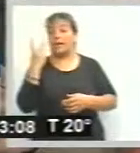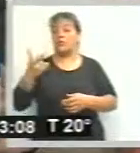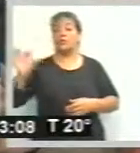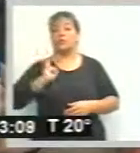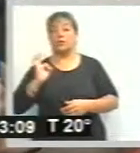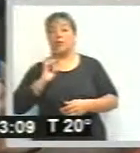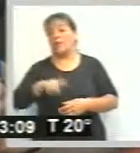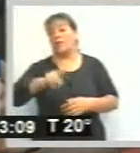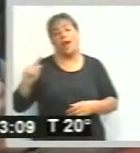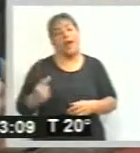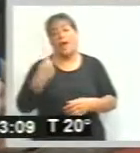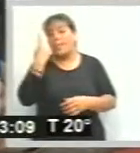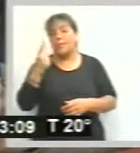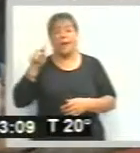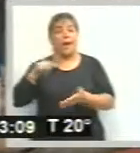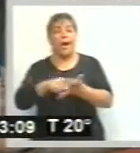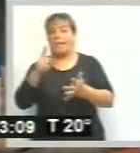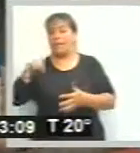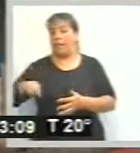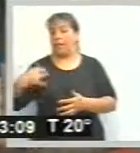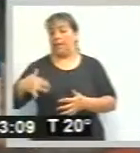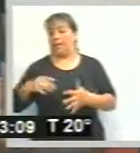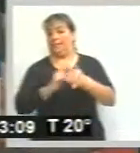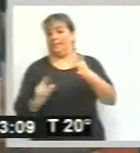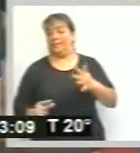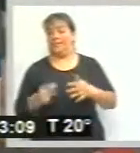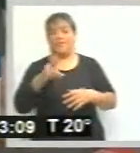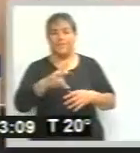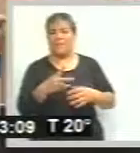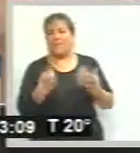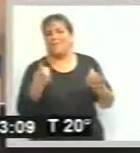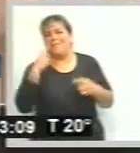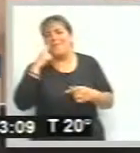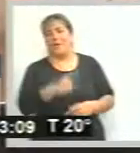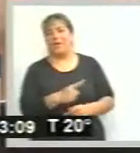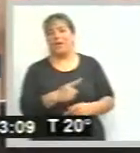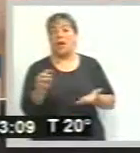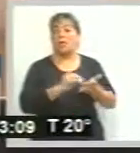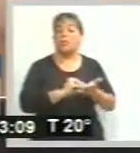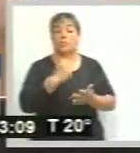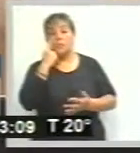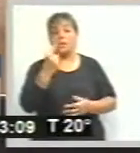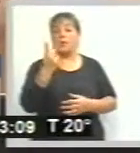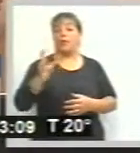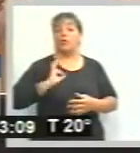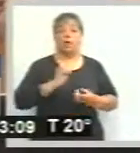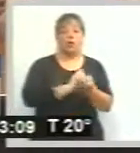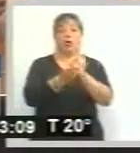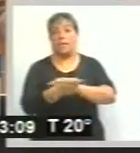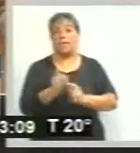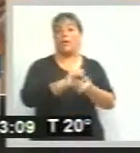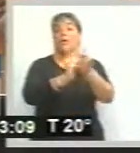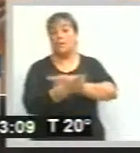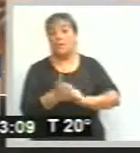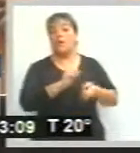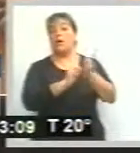Es la única ciudad capital del país que tiene esto. Esto afecta al funcionamiento del Consejo porque cada 2 años hay una renovación total, entonces